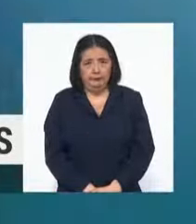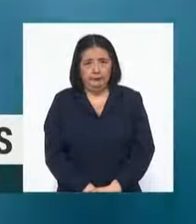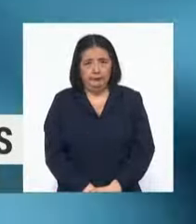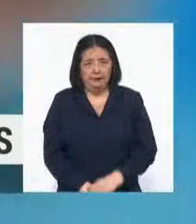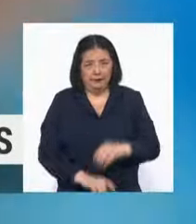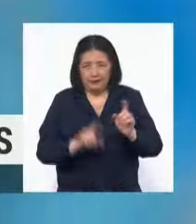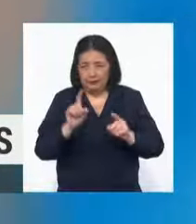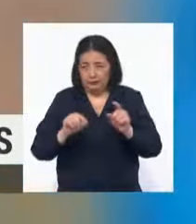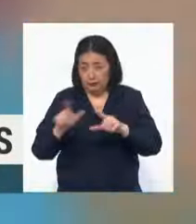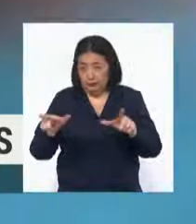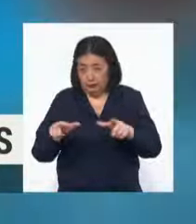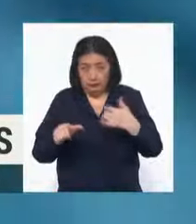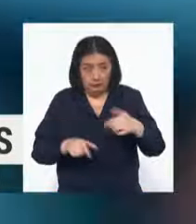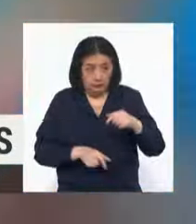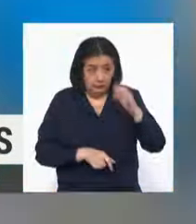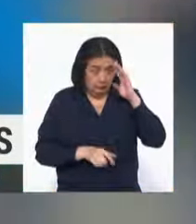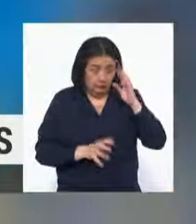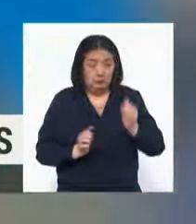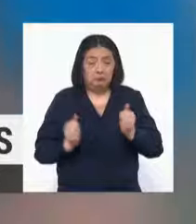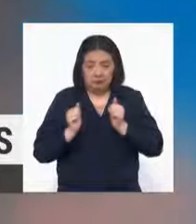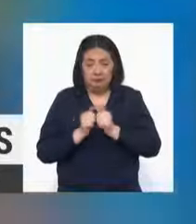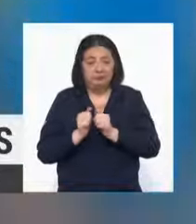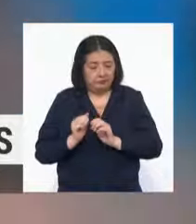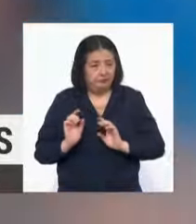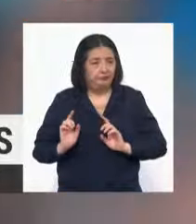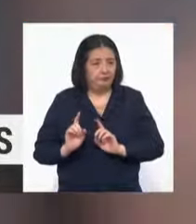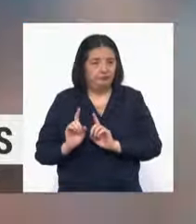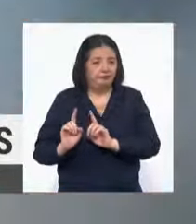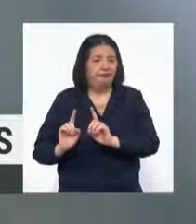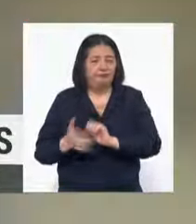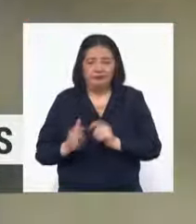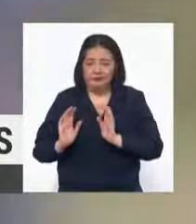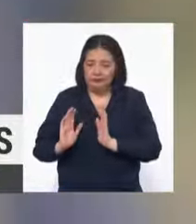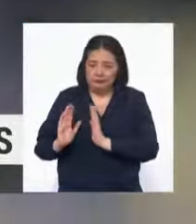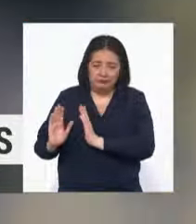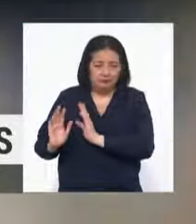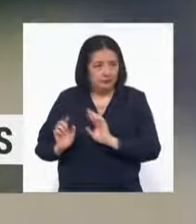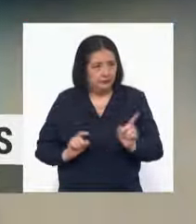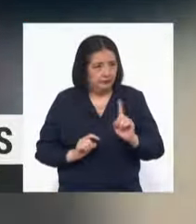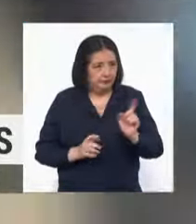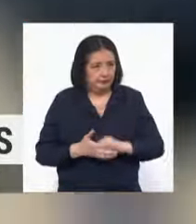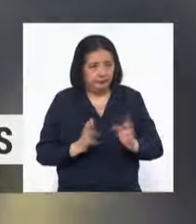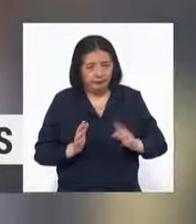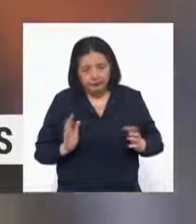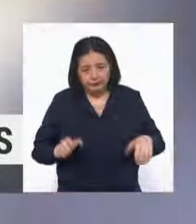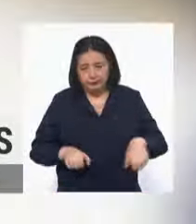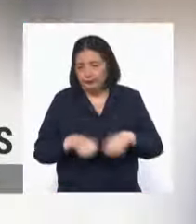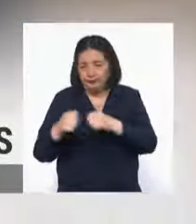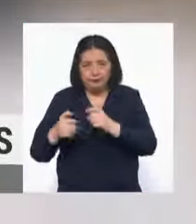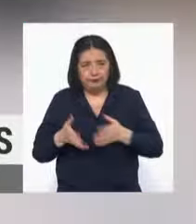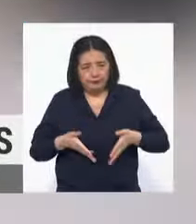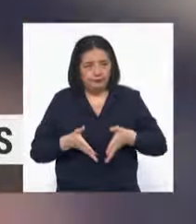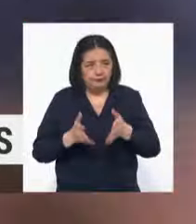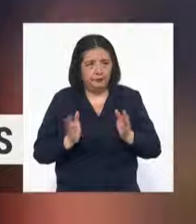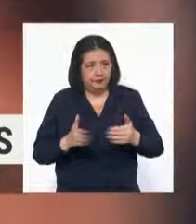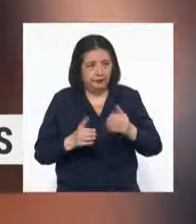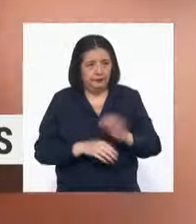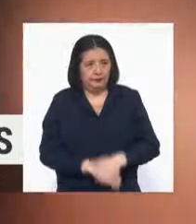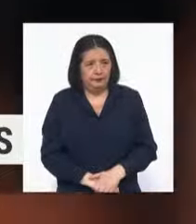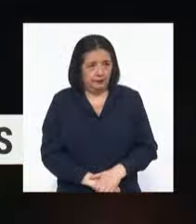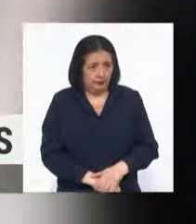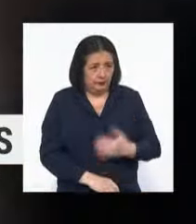En algunos puntos, la policía acompañó la movilización a fin de mantener el orden y evitar que se obstaculicen las vías. Sin